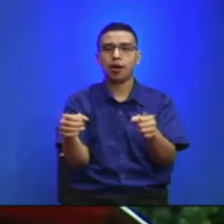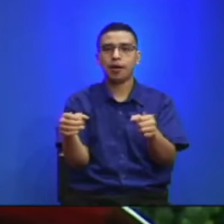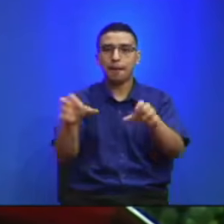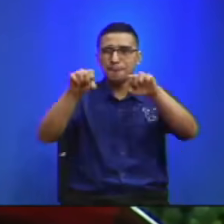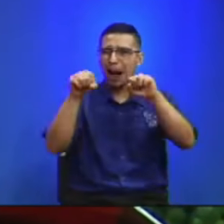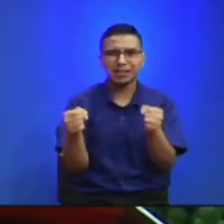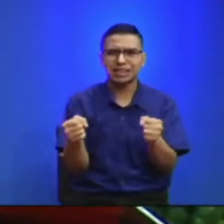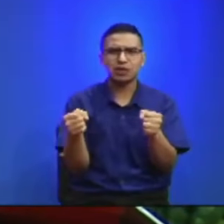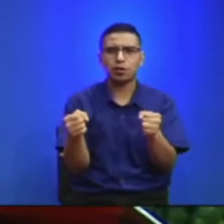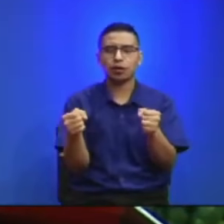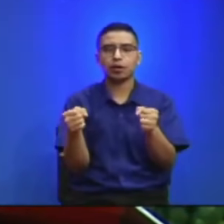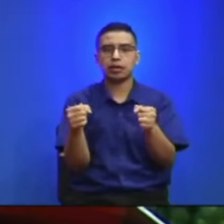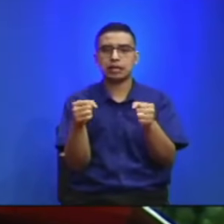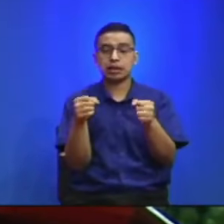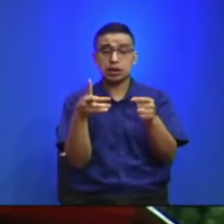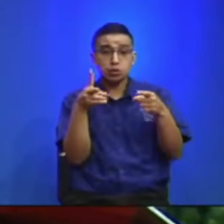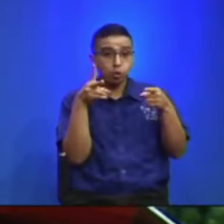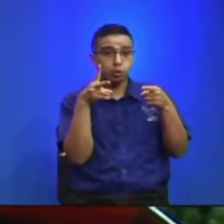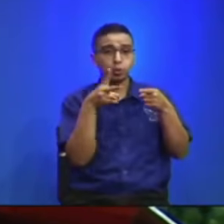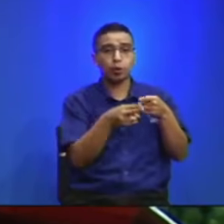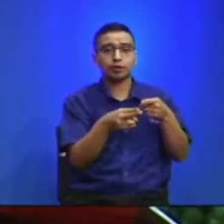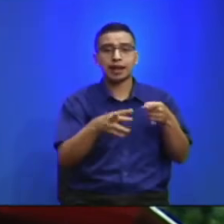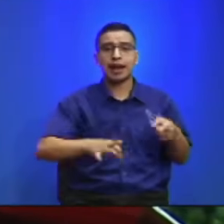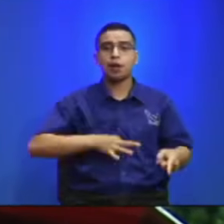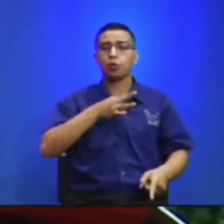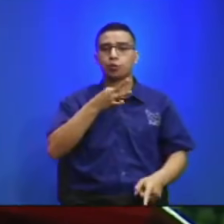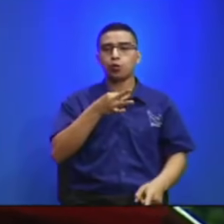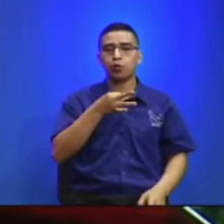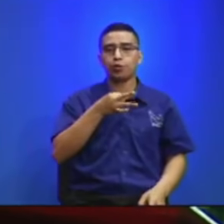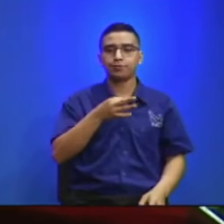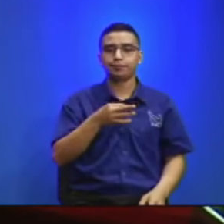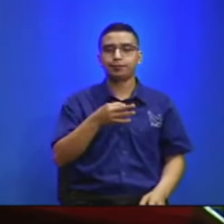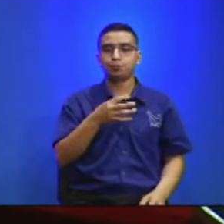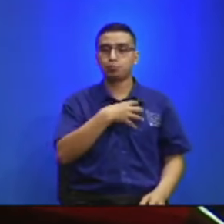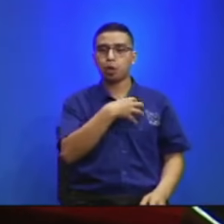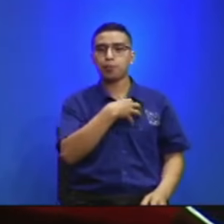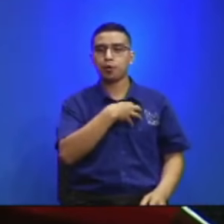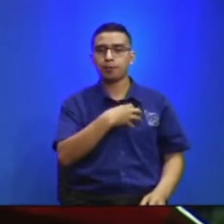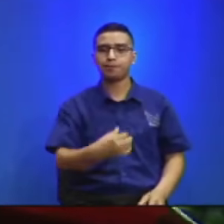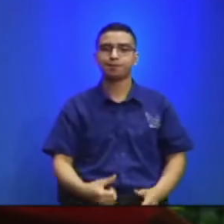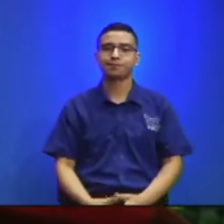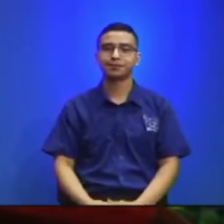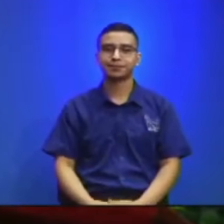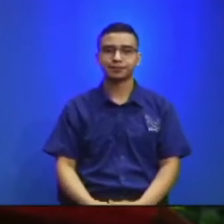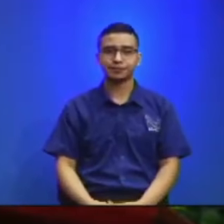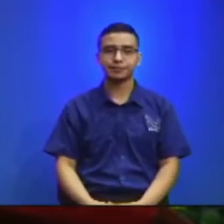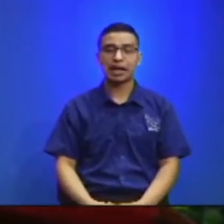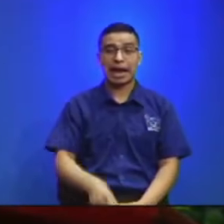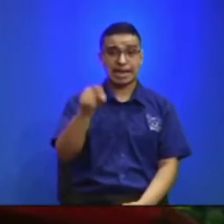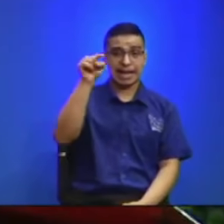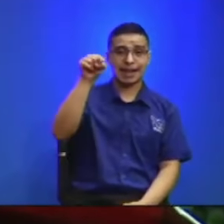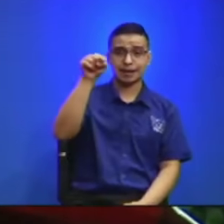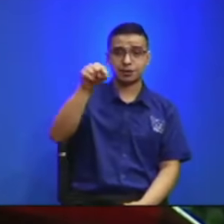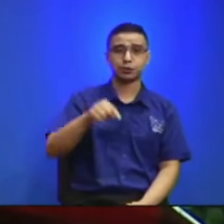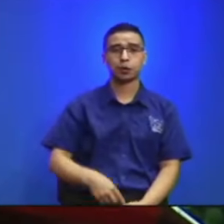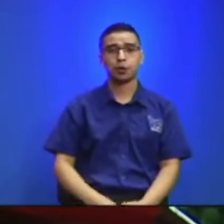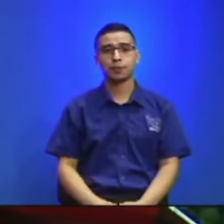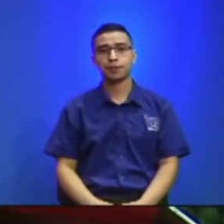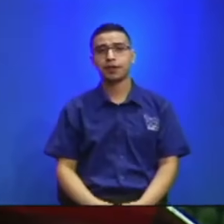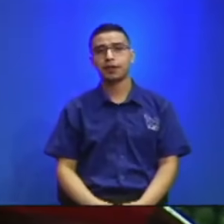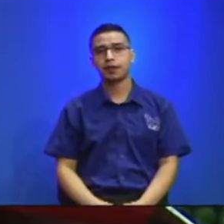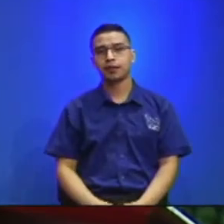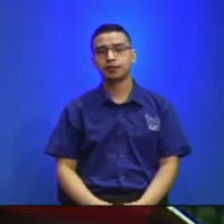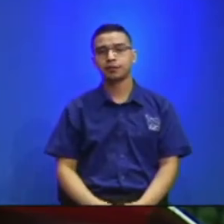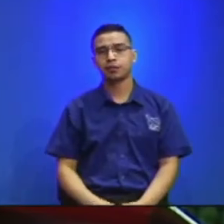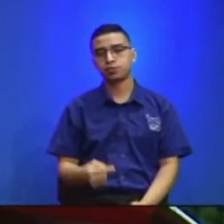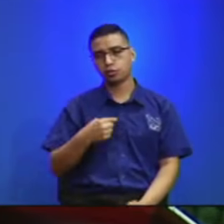cortar de nosotros el orgullo de los filisteos por ejemplo que eso fue el